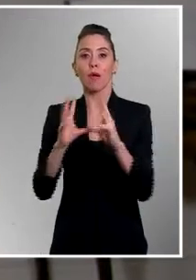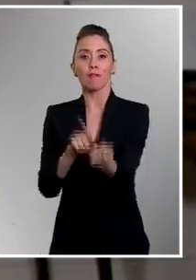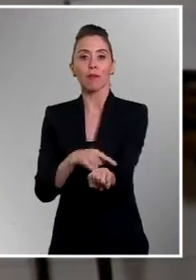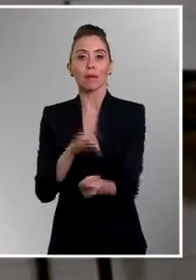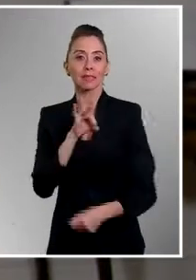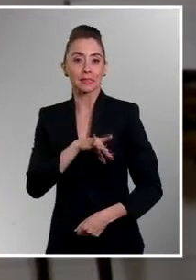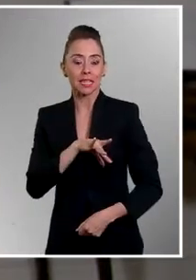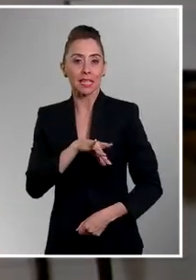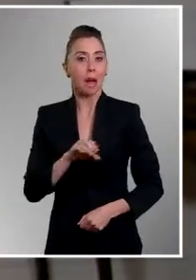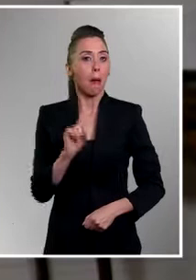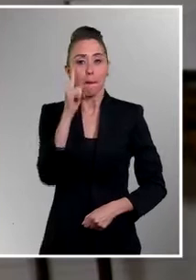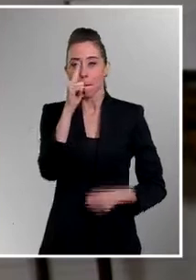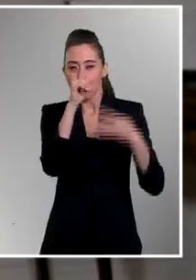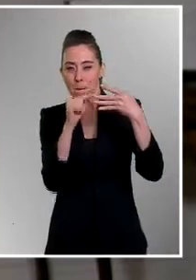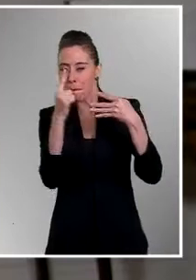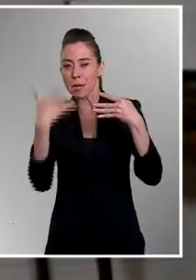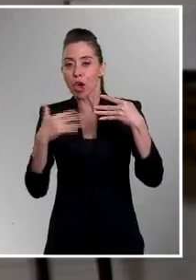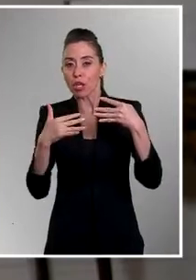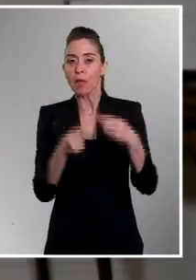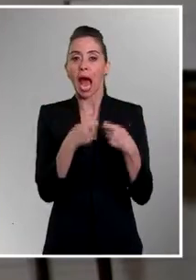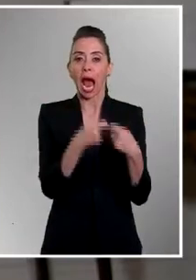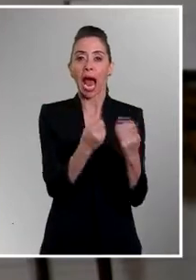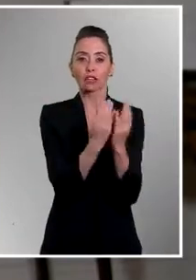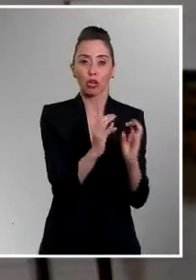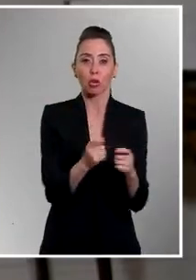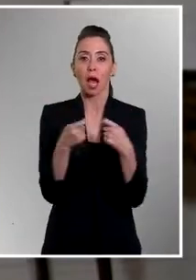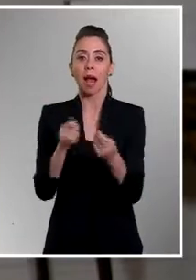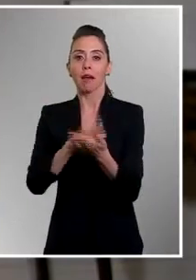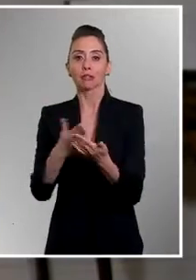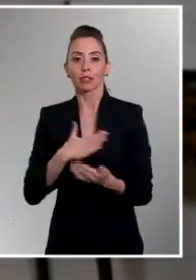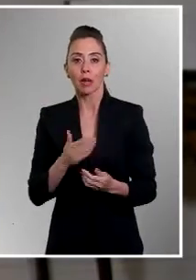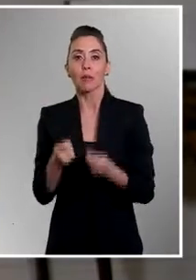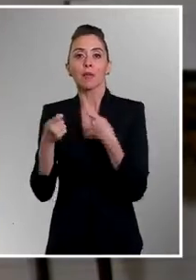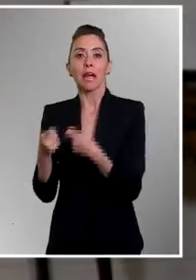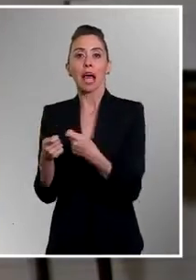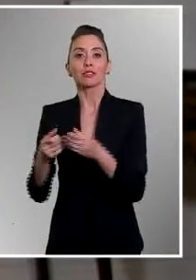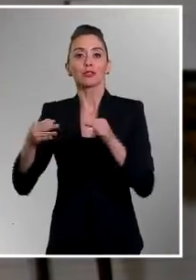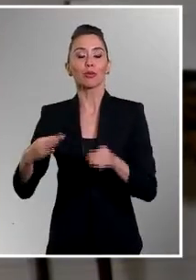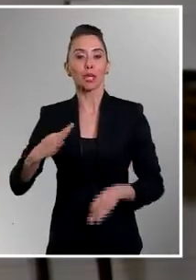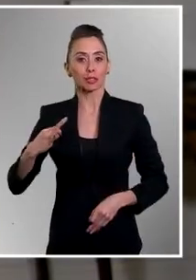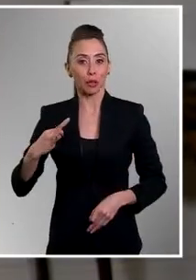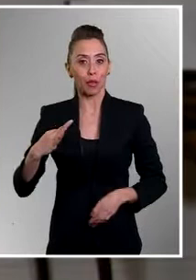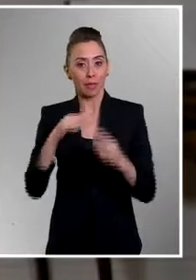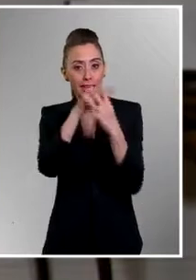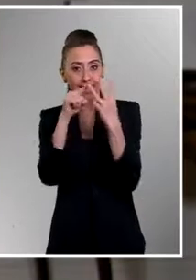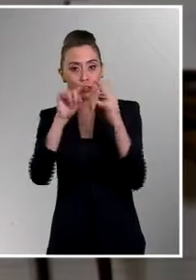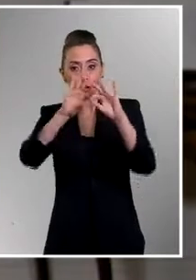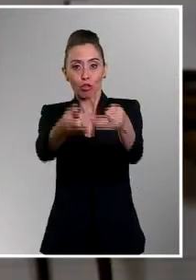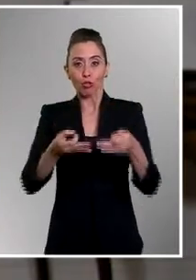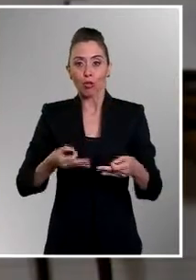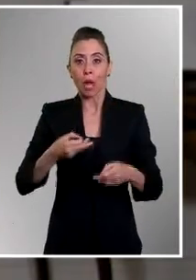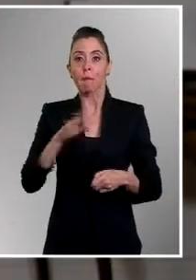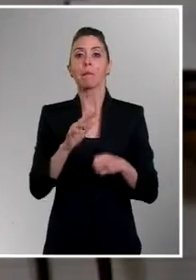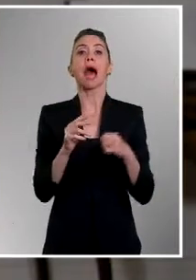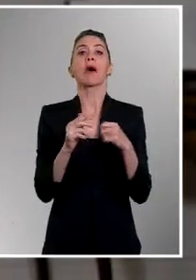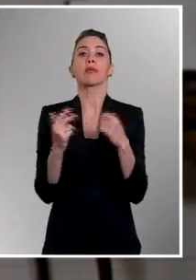para ello nuestras primeras prioridades serán el gasto en educación en salud y en seguridad ciudadana lo que en conjunto representa más